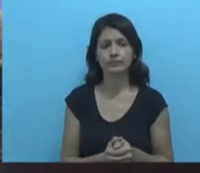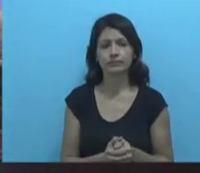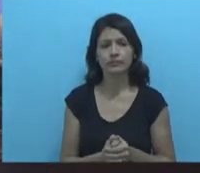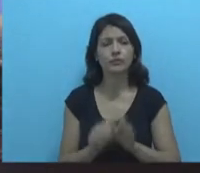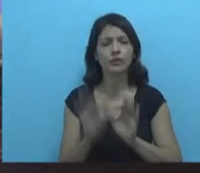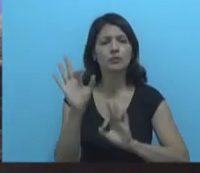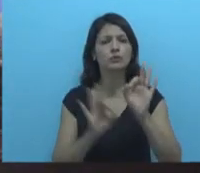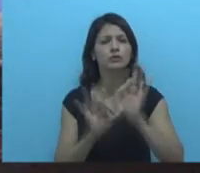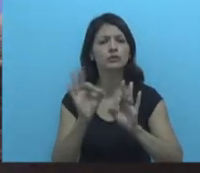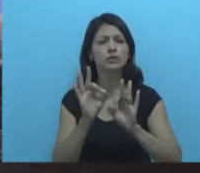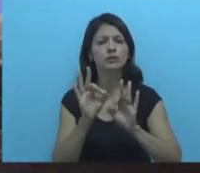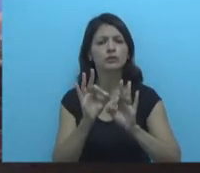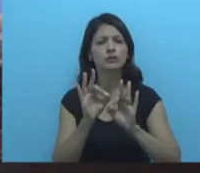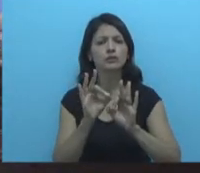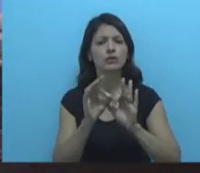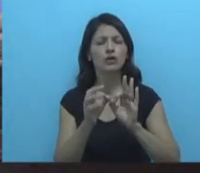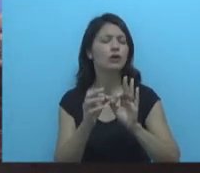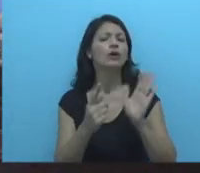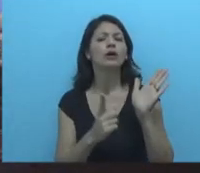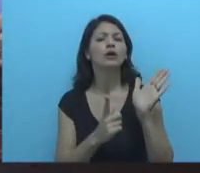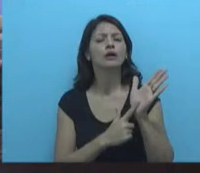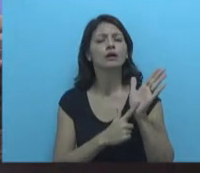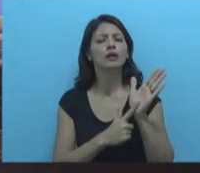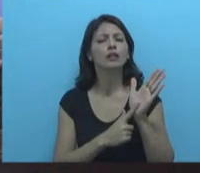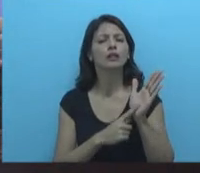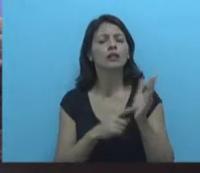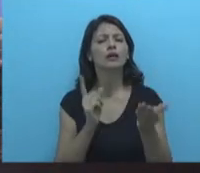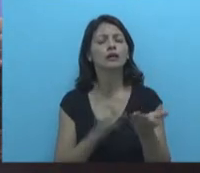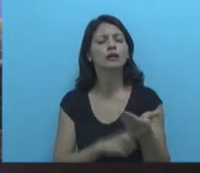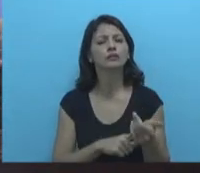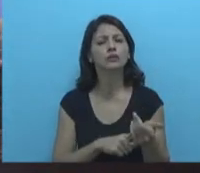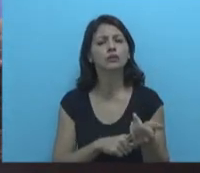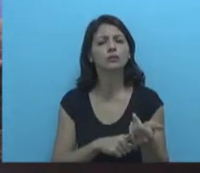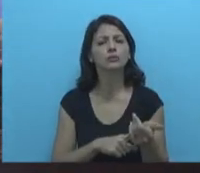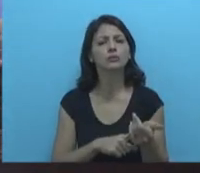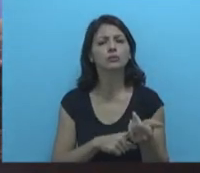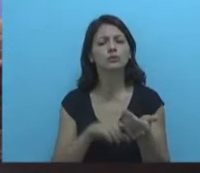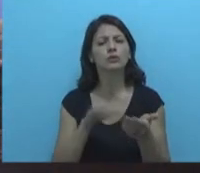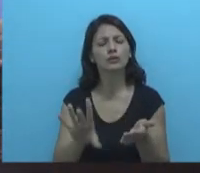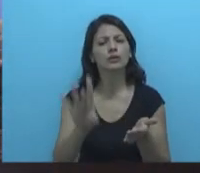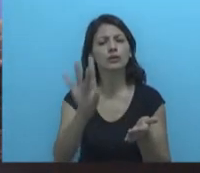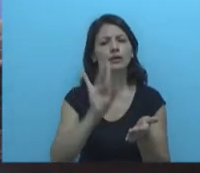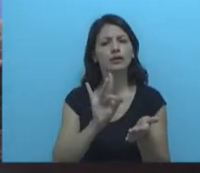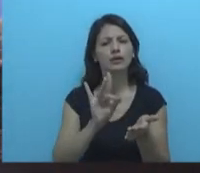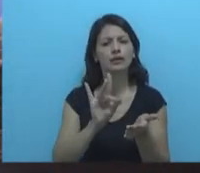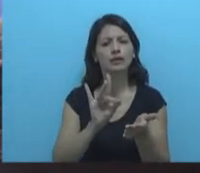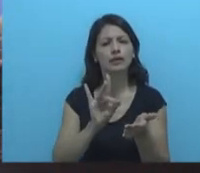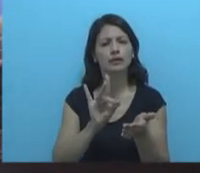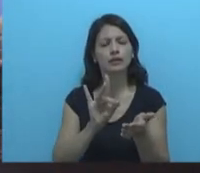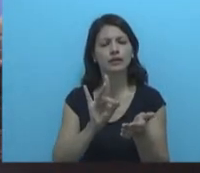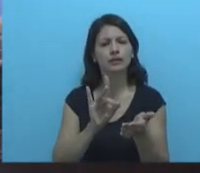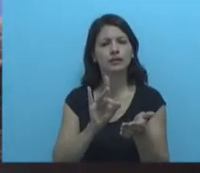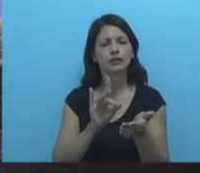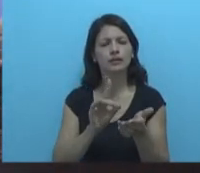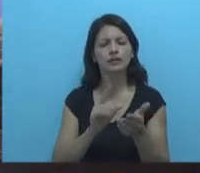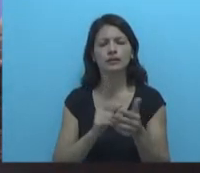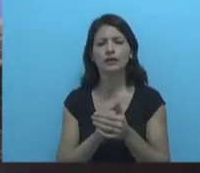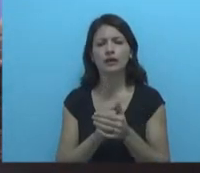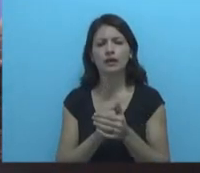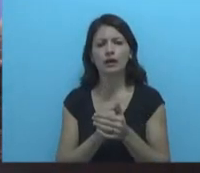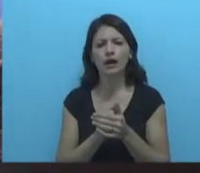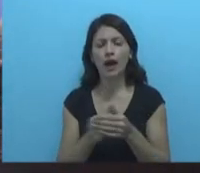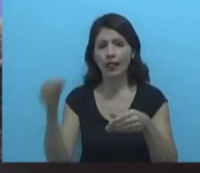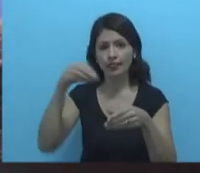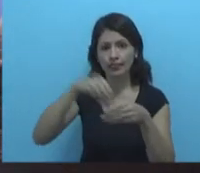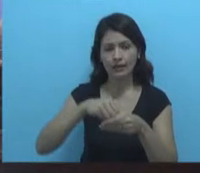Proyecto de resolución. La Cámara de Diputados de la provincia resuelve designar para integrar el Tribunal de Disciplina estipulado en la